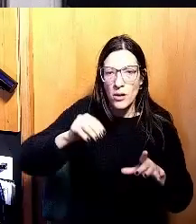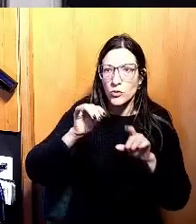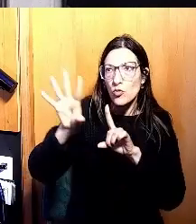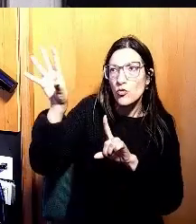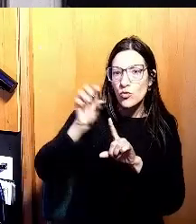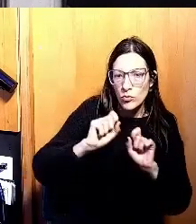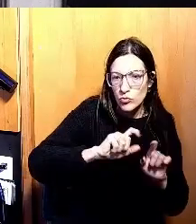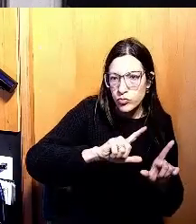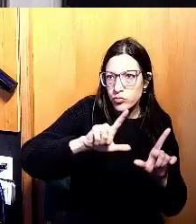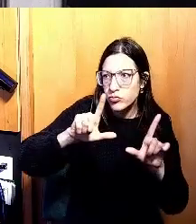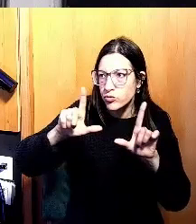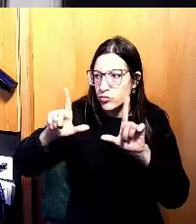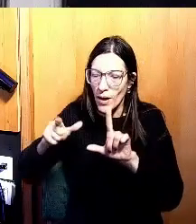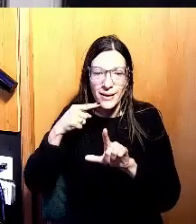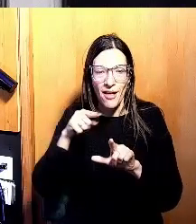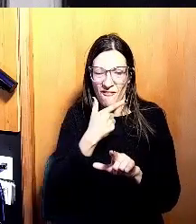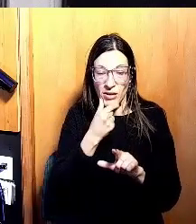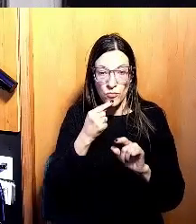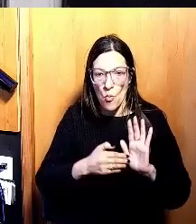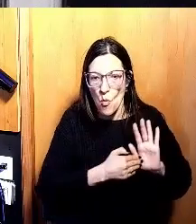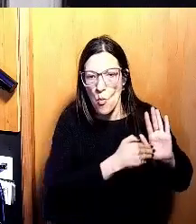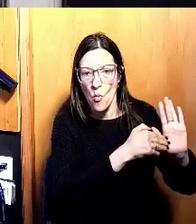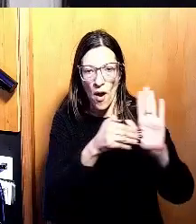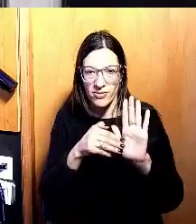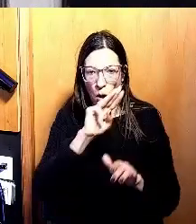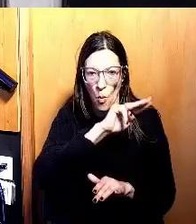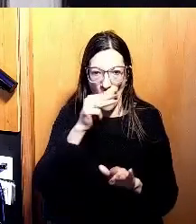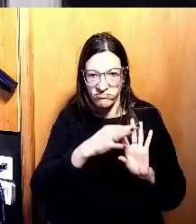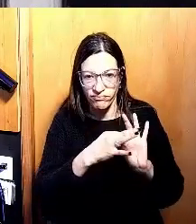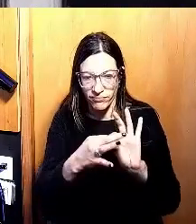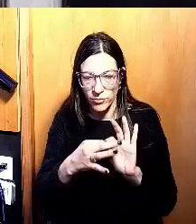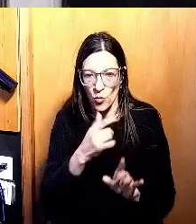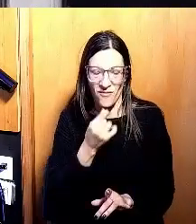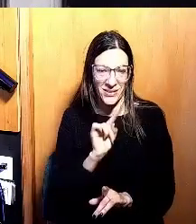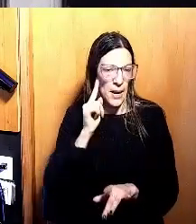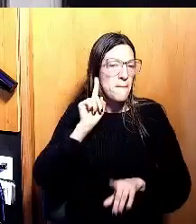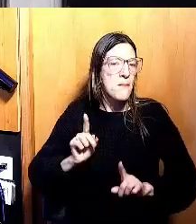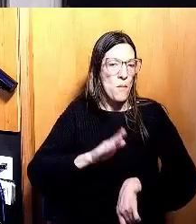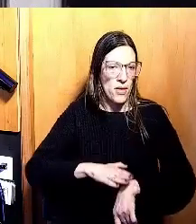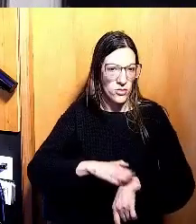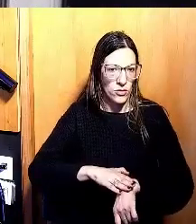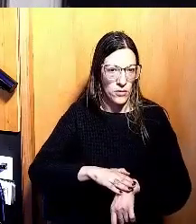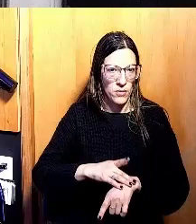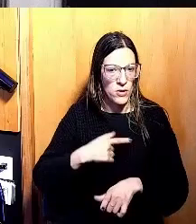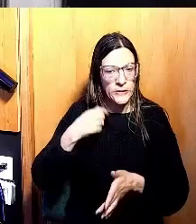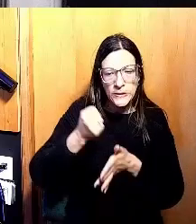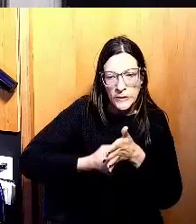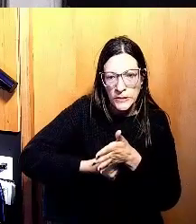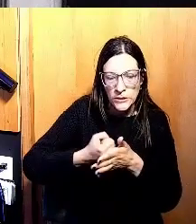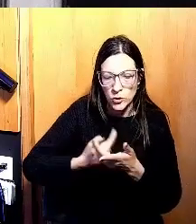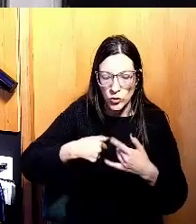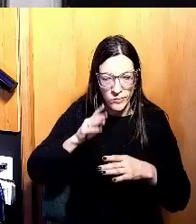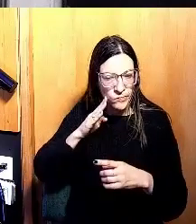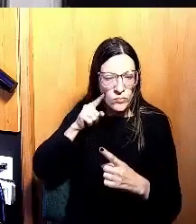un algoritmo y presentarlo a través de la página web, en el momento es hacia donde nosotros